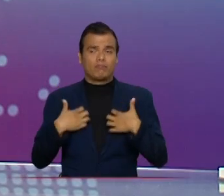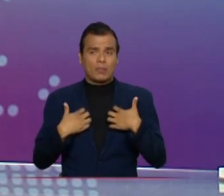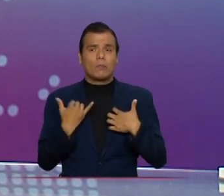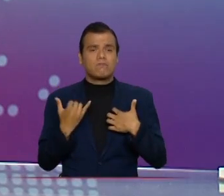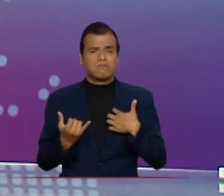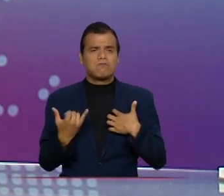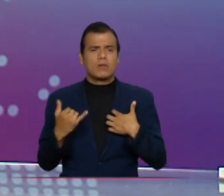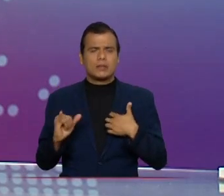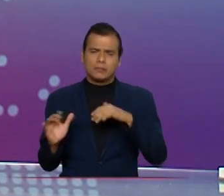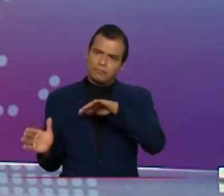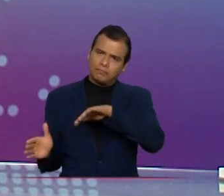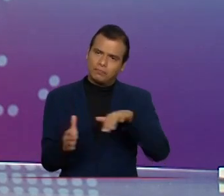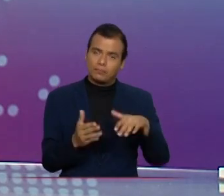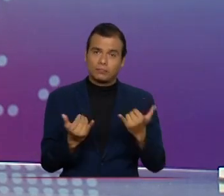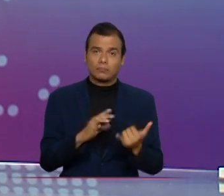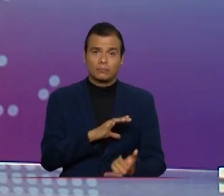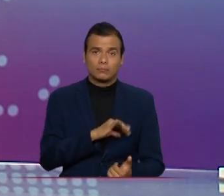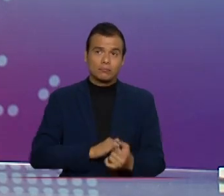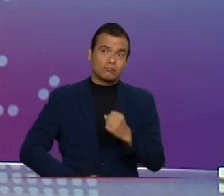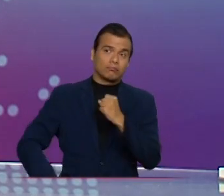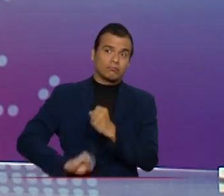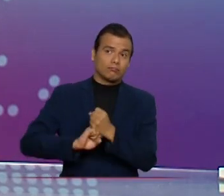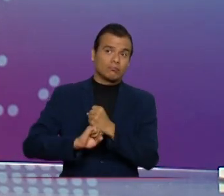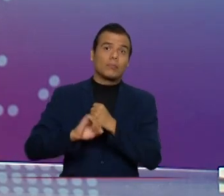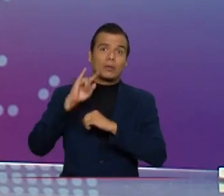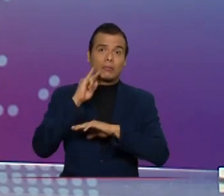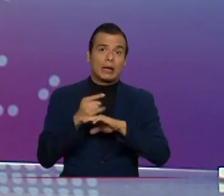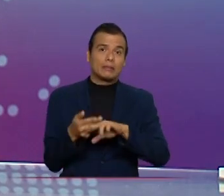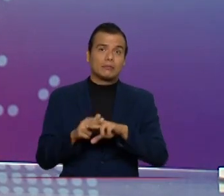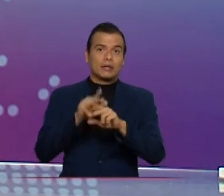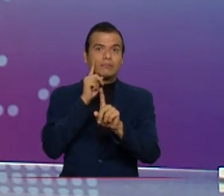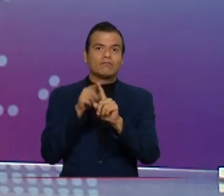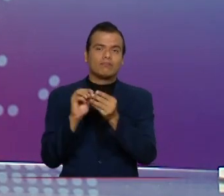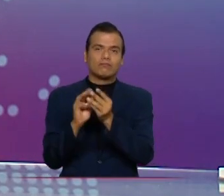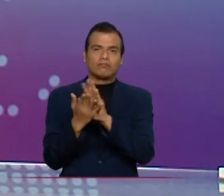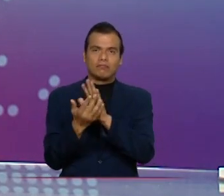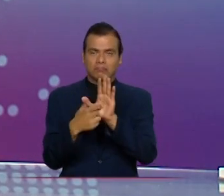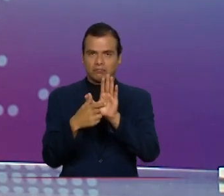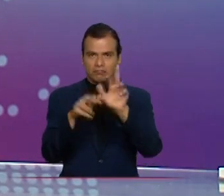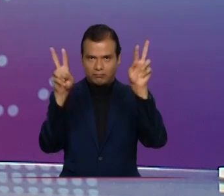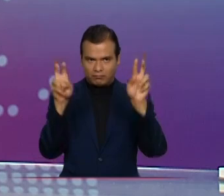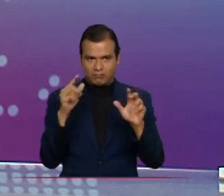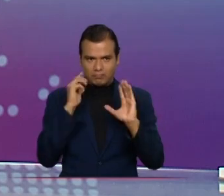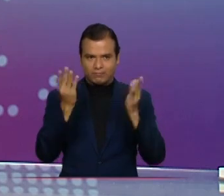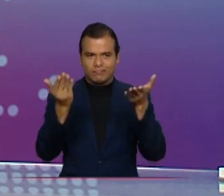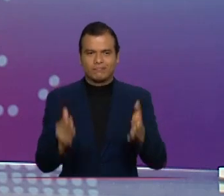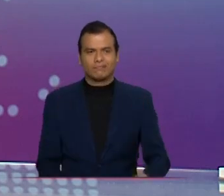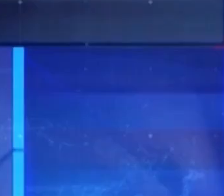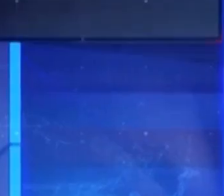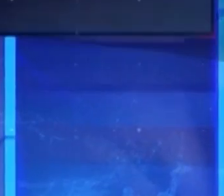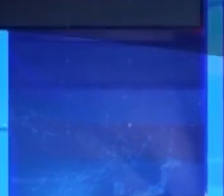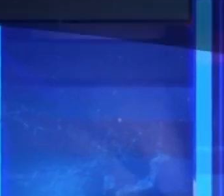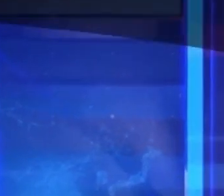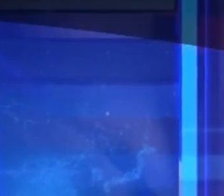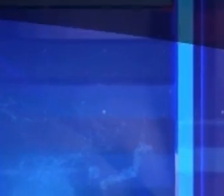Y hoy llegaron a Cali más refuerzos para la seguridad de la COP16. Esta y otras noticias en la mira.